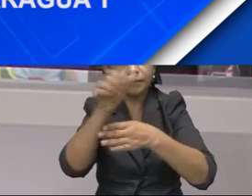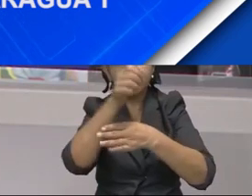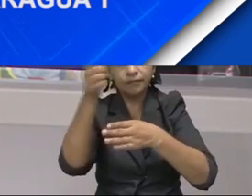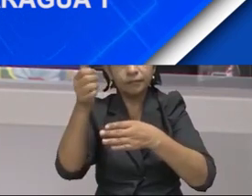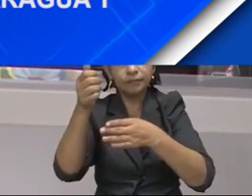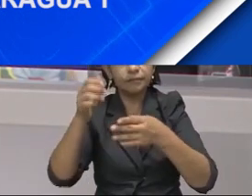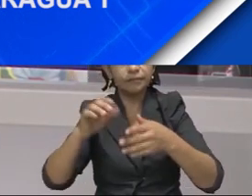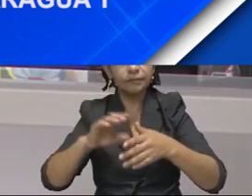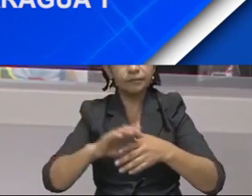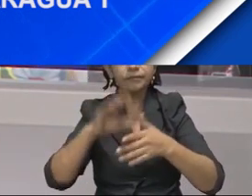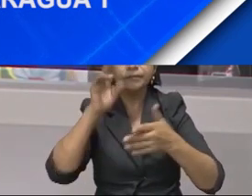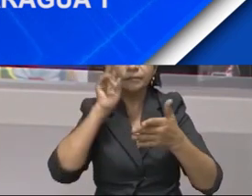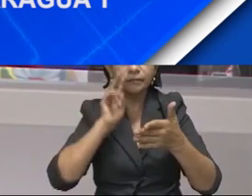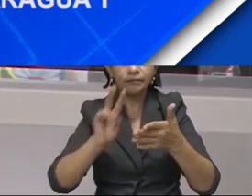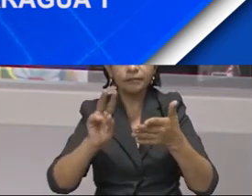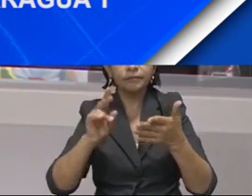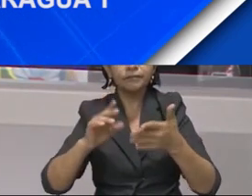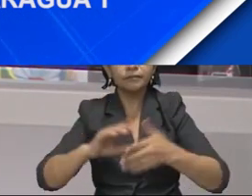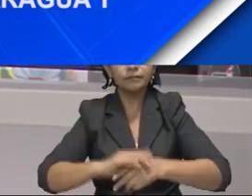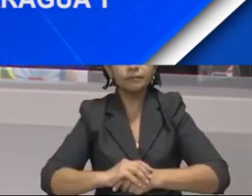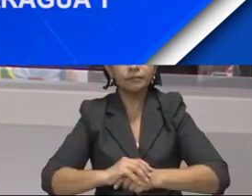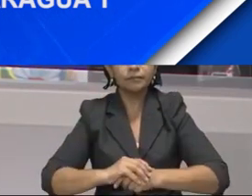de identificación.